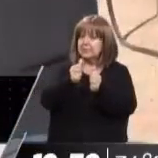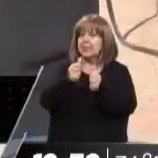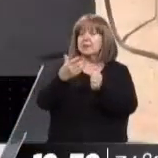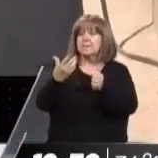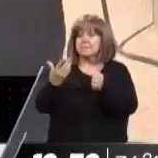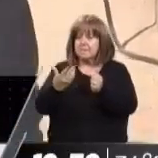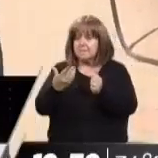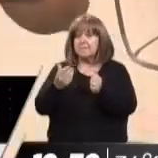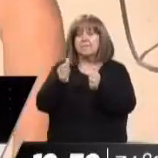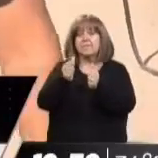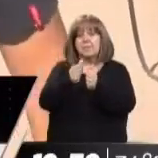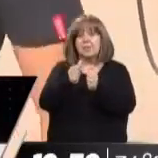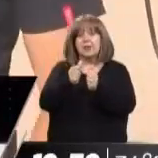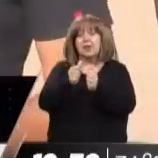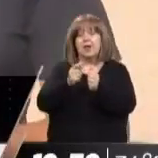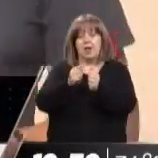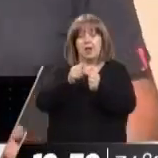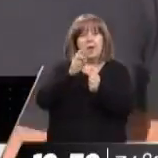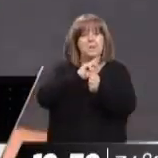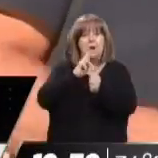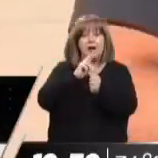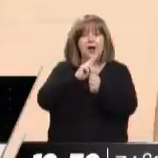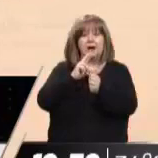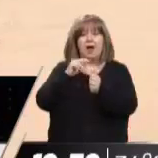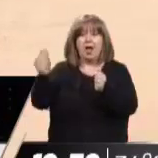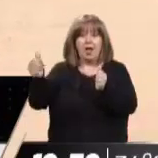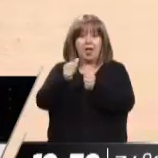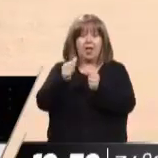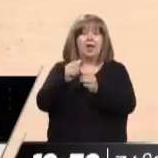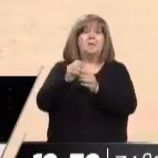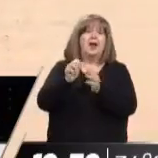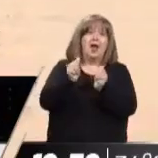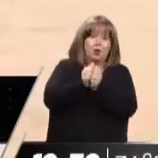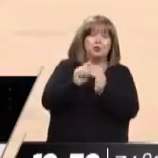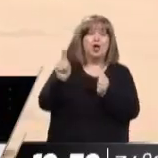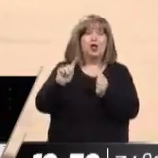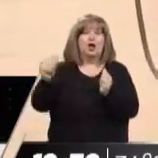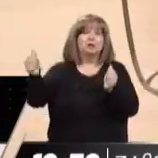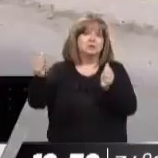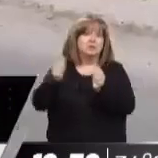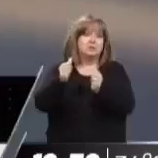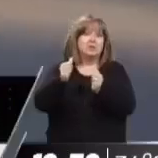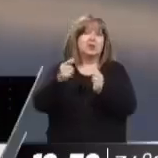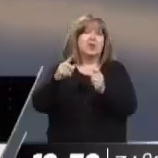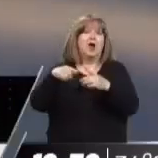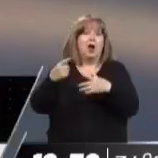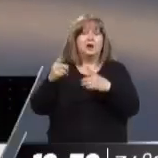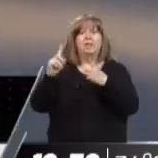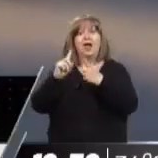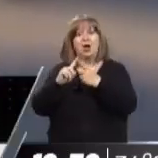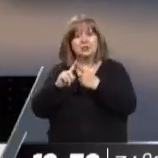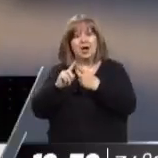esta situación que tenía, esta mujer, no es que habían vuelto a acercarse para volver a formar pareja, sino como que habían comenzado a tener otra vez